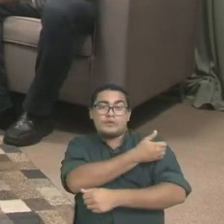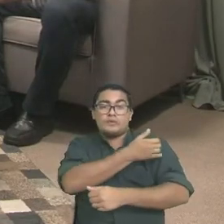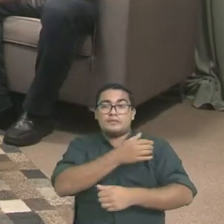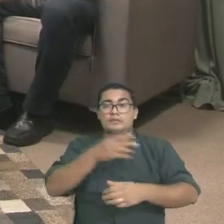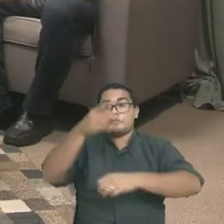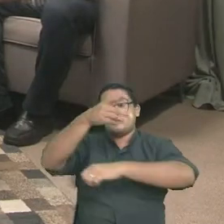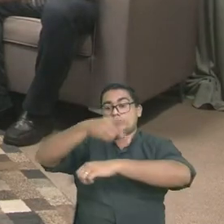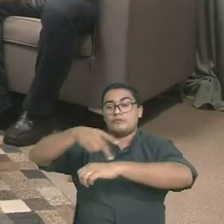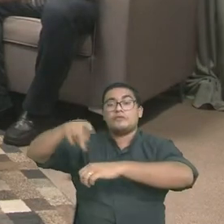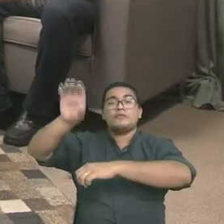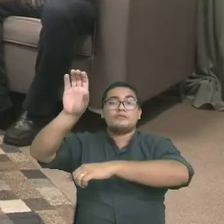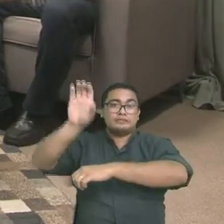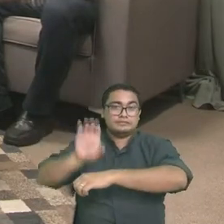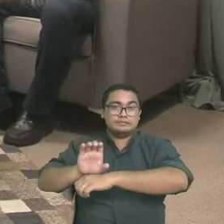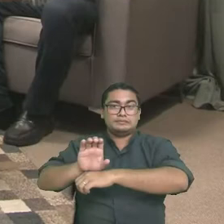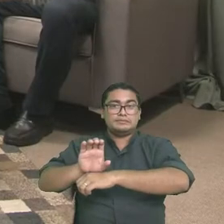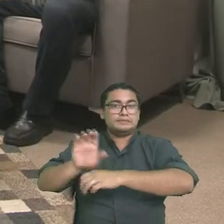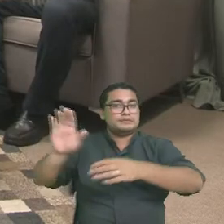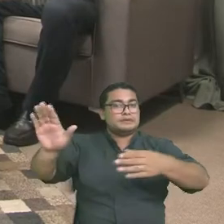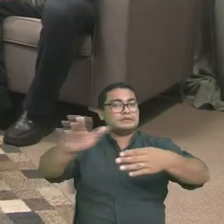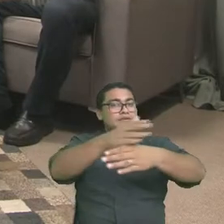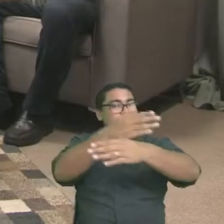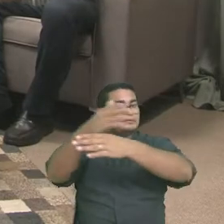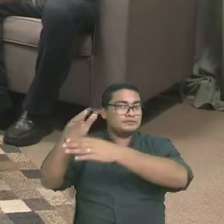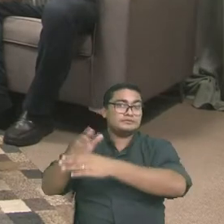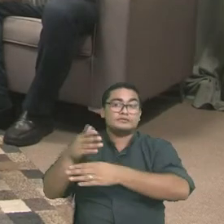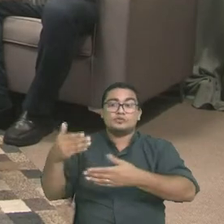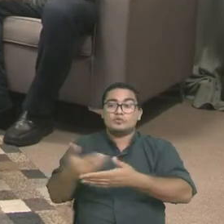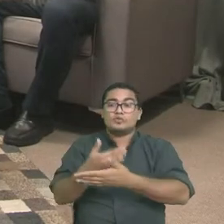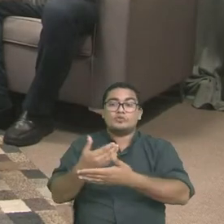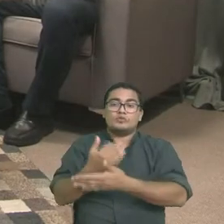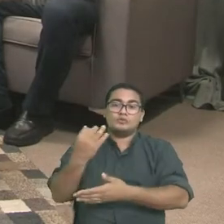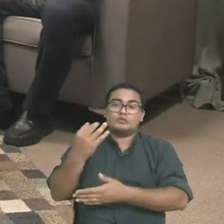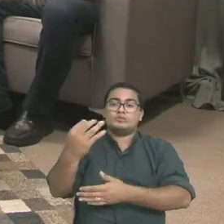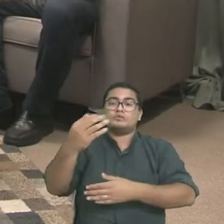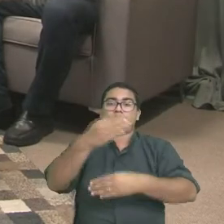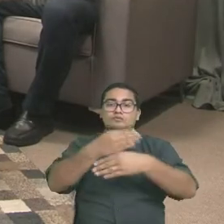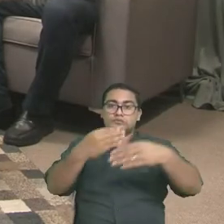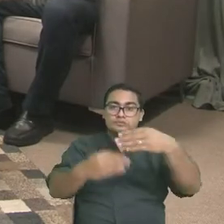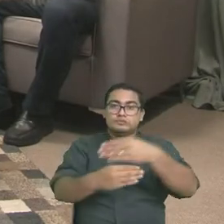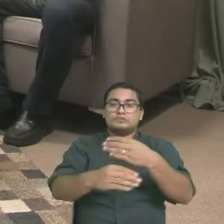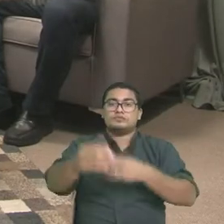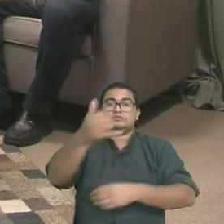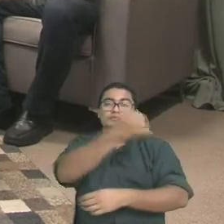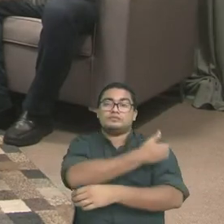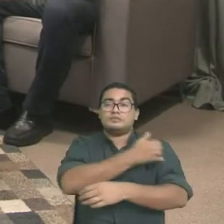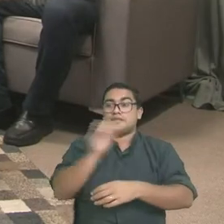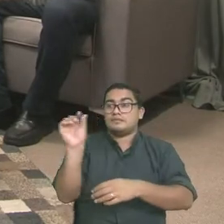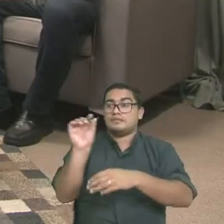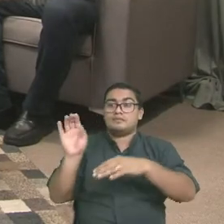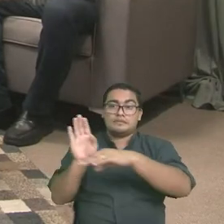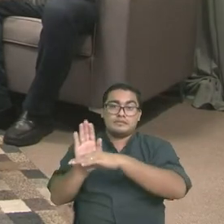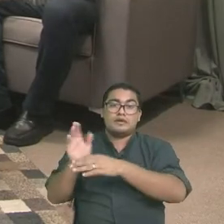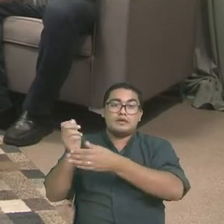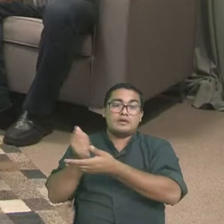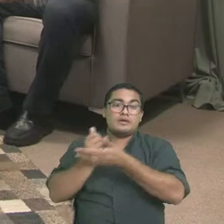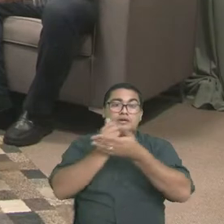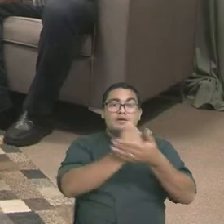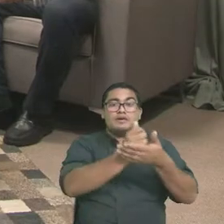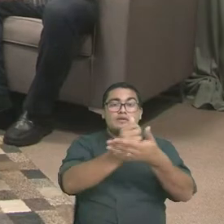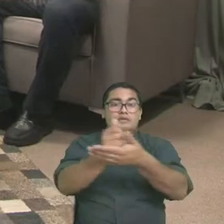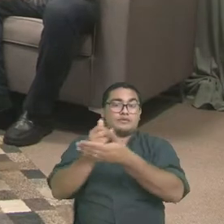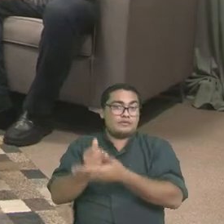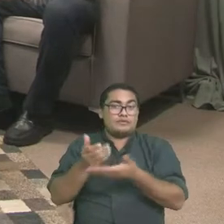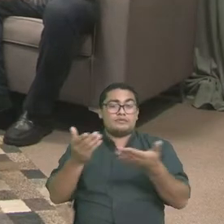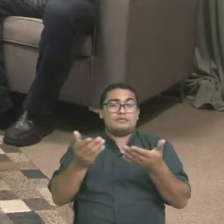Bilwi, entre otros. Claro. Entonces, ahí están. Hay préstamos para el desarrollo